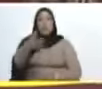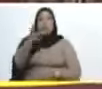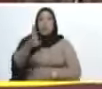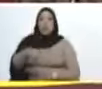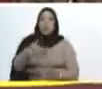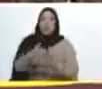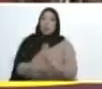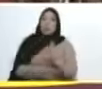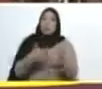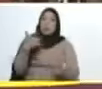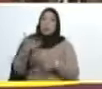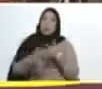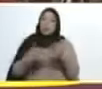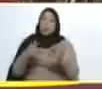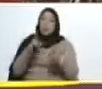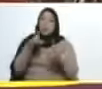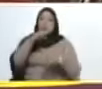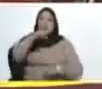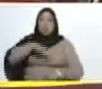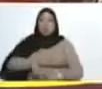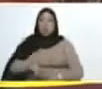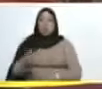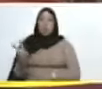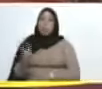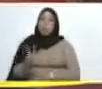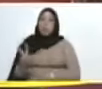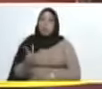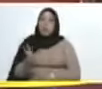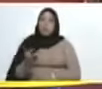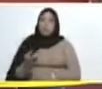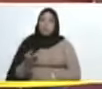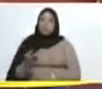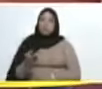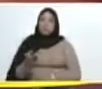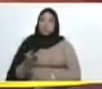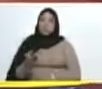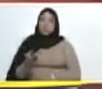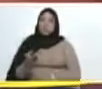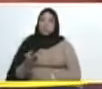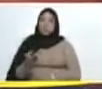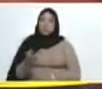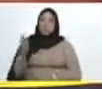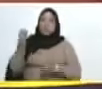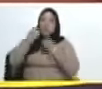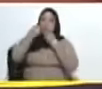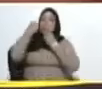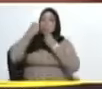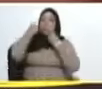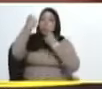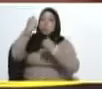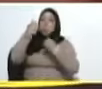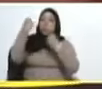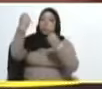precedentes en la larga historia de Venezuela en la lucha